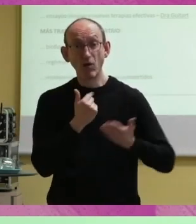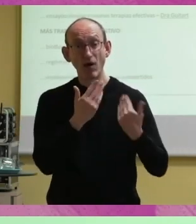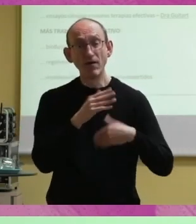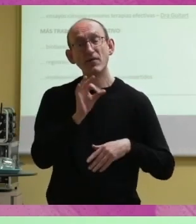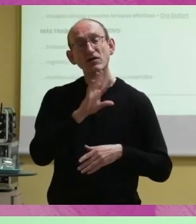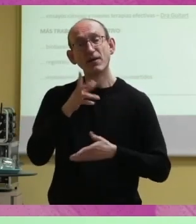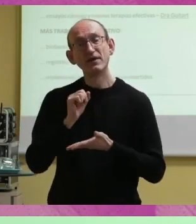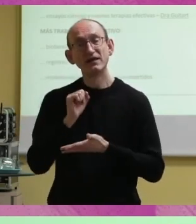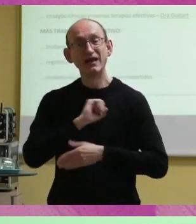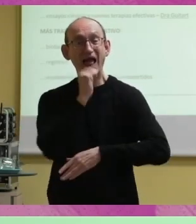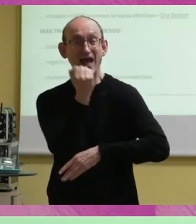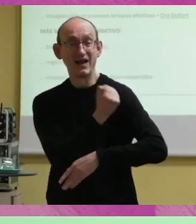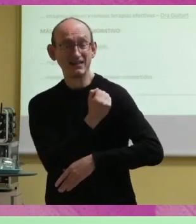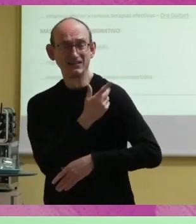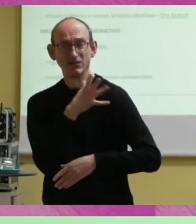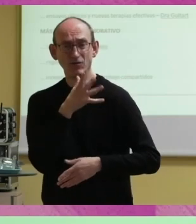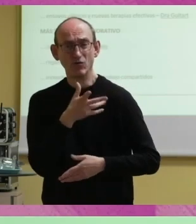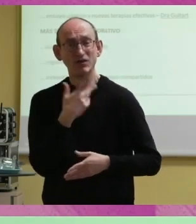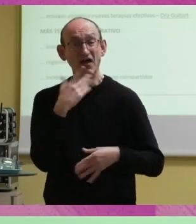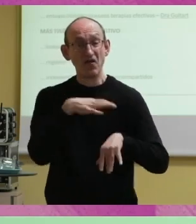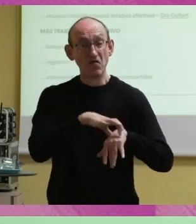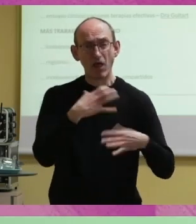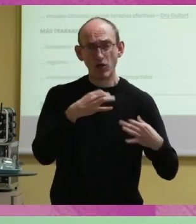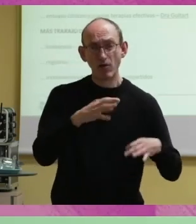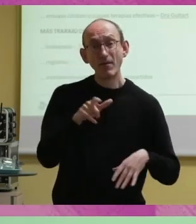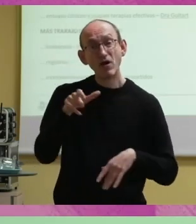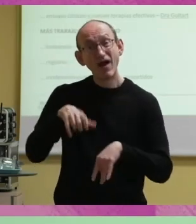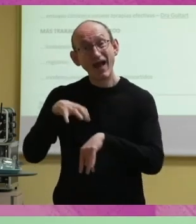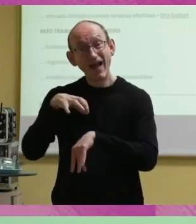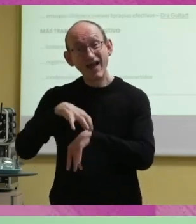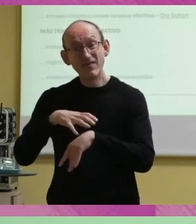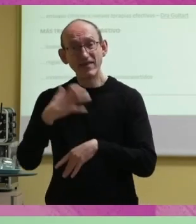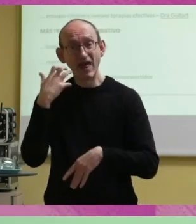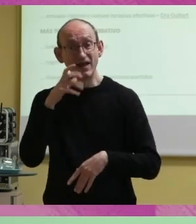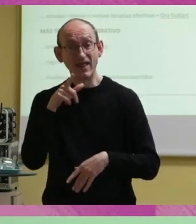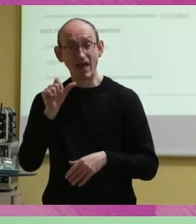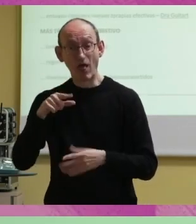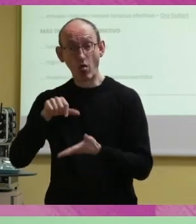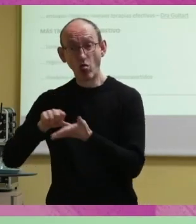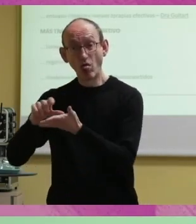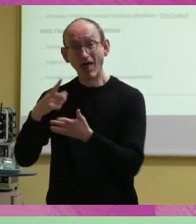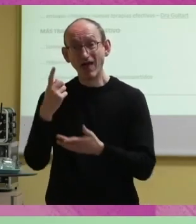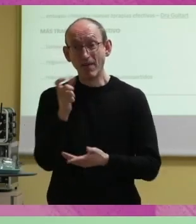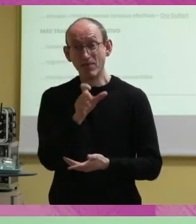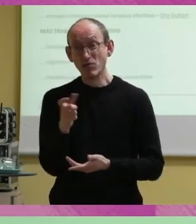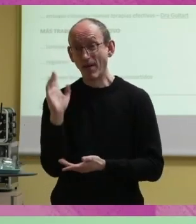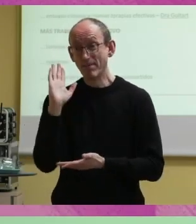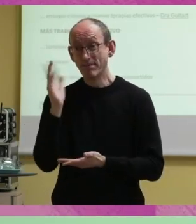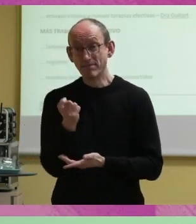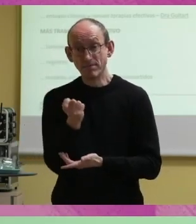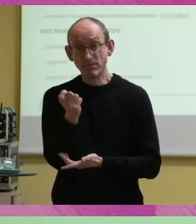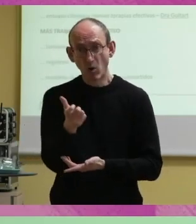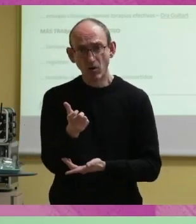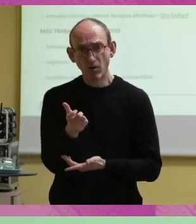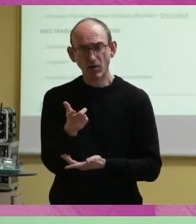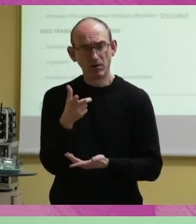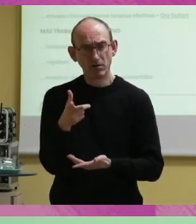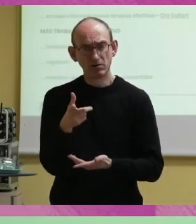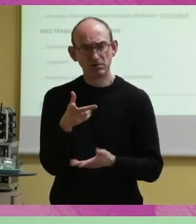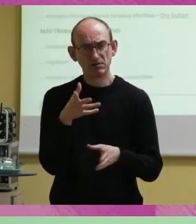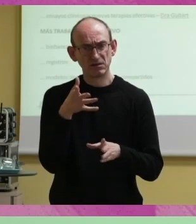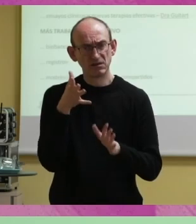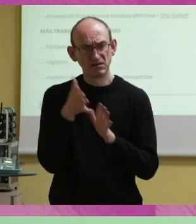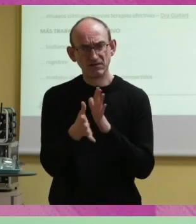cualquier enfermedad, en una enfermedad rara que hay tan pocos pacientes afectados en cada ciudad, en cada centro, pues es muy necesario que todos trabajemos en